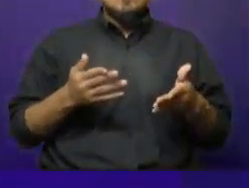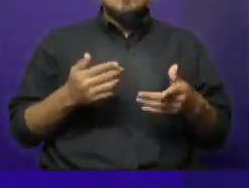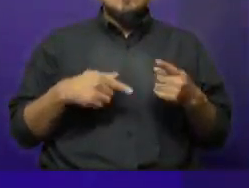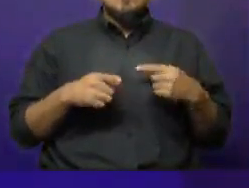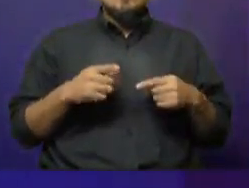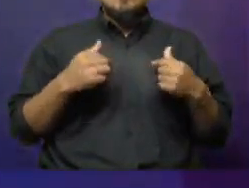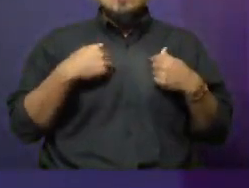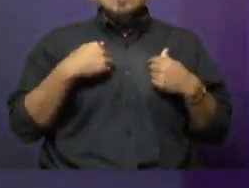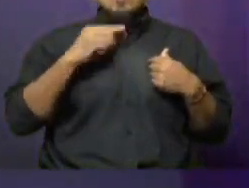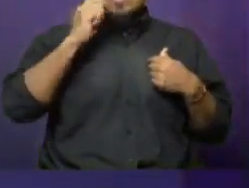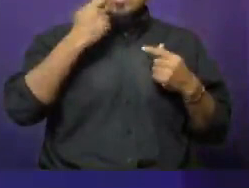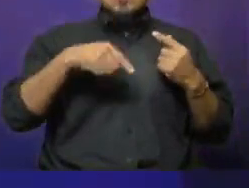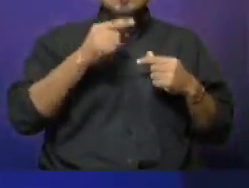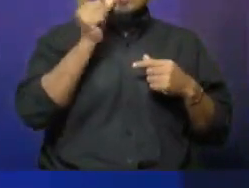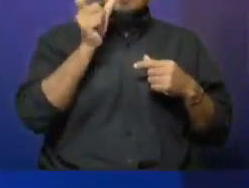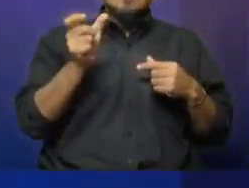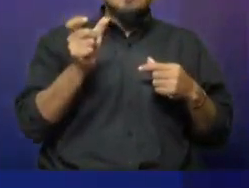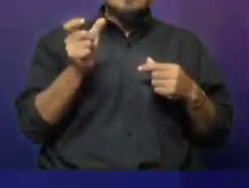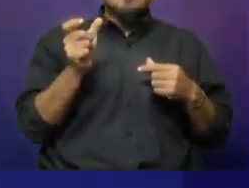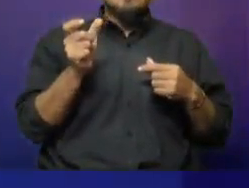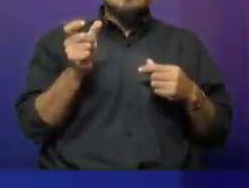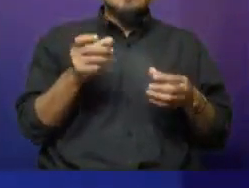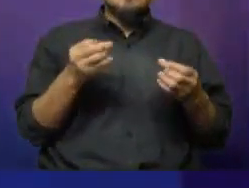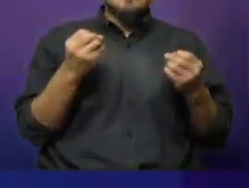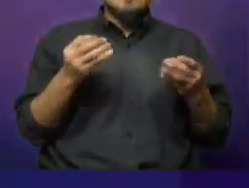como que me gustó la palabra porque,